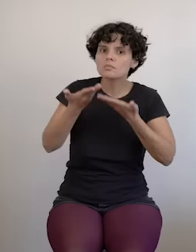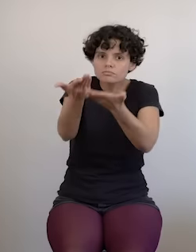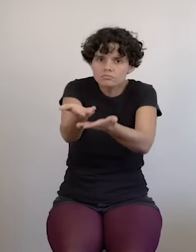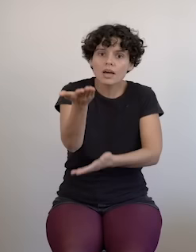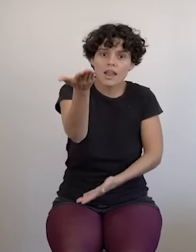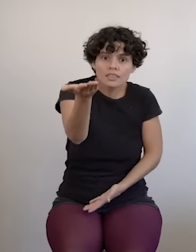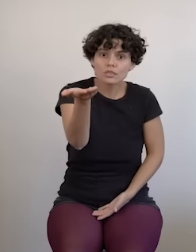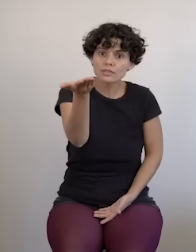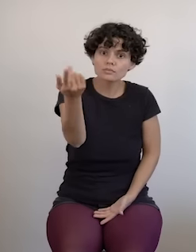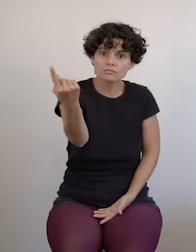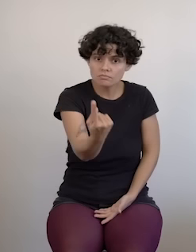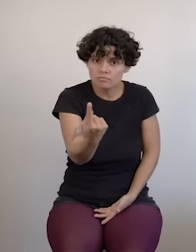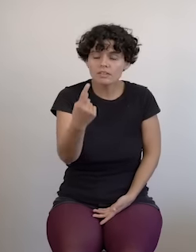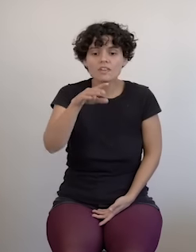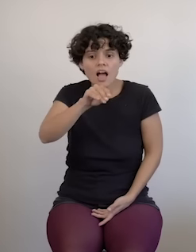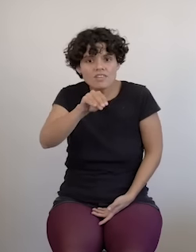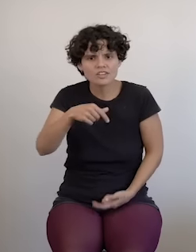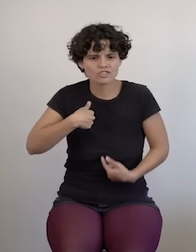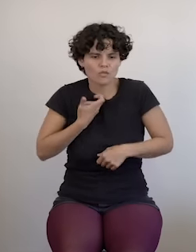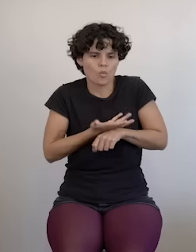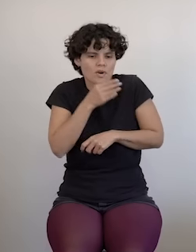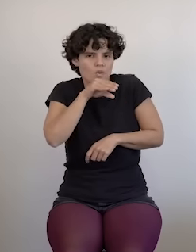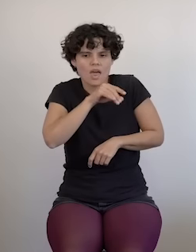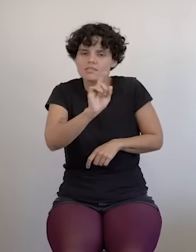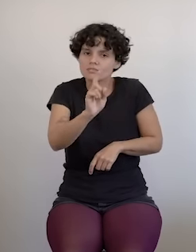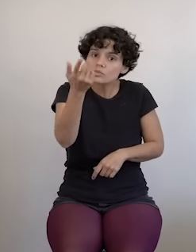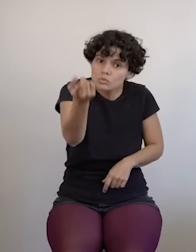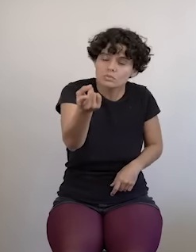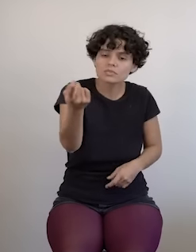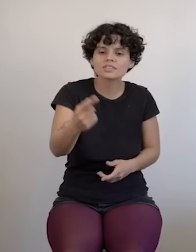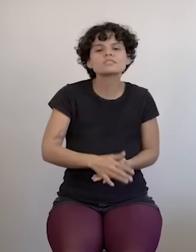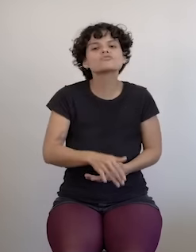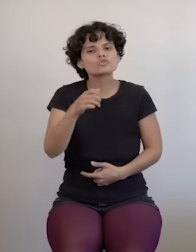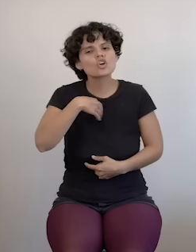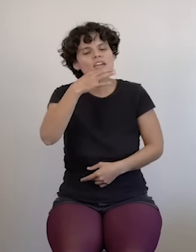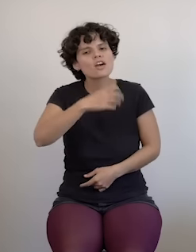espacio es para que tú hables, po. Más que a quien hable yo, si yo hablo pura wea. Yo dije, yo cuando esté